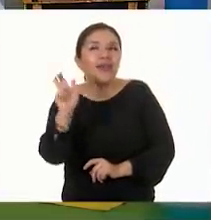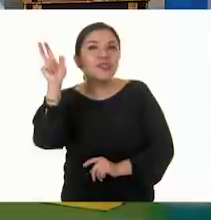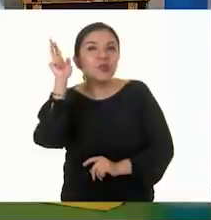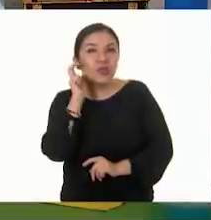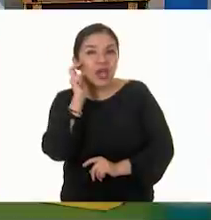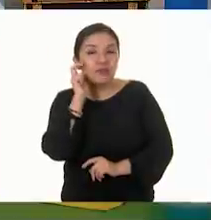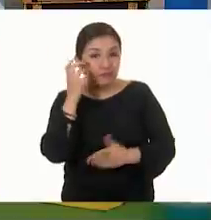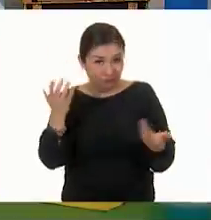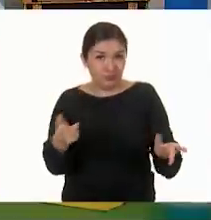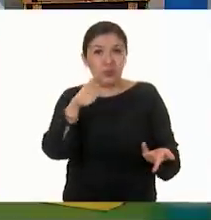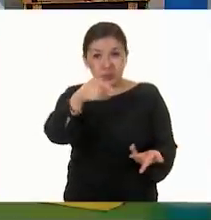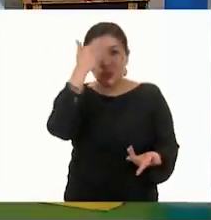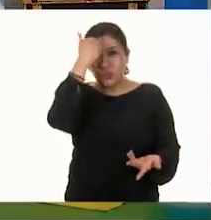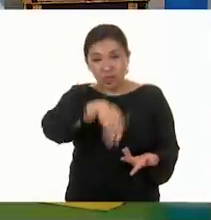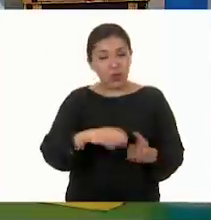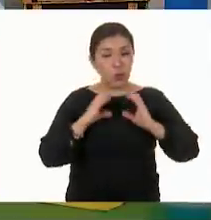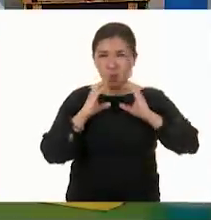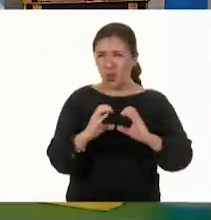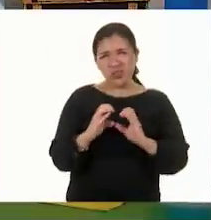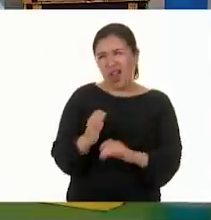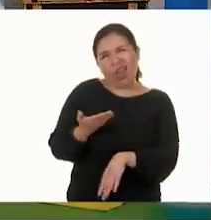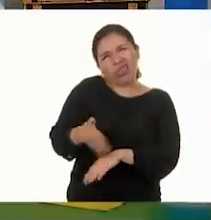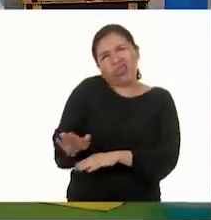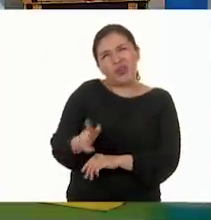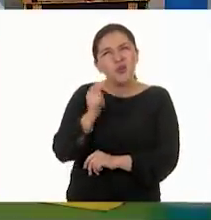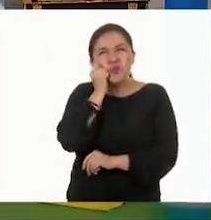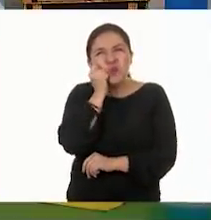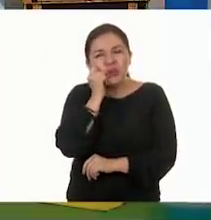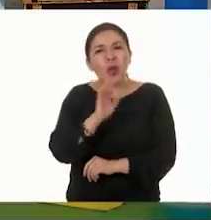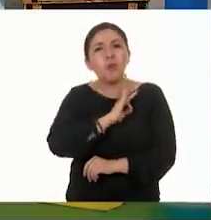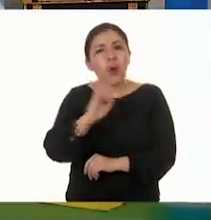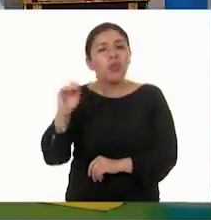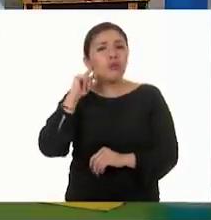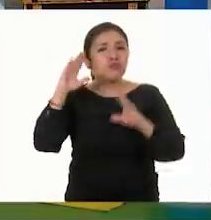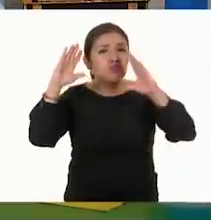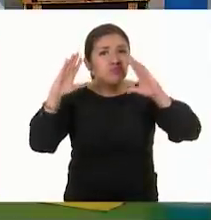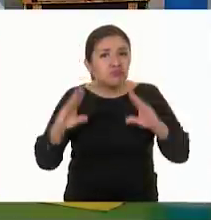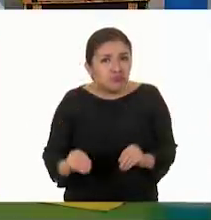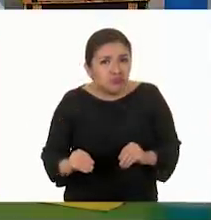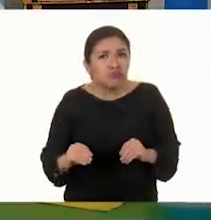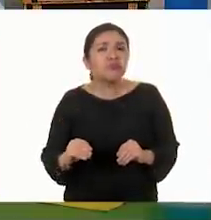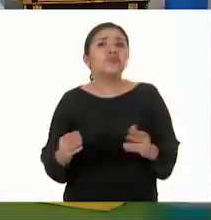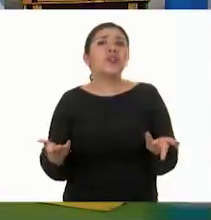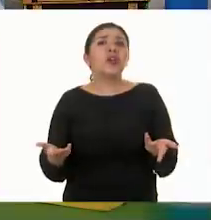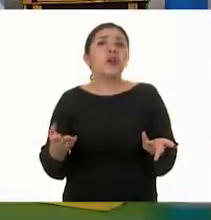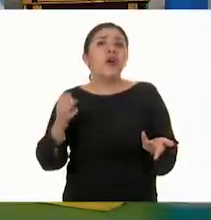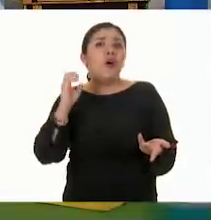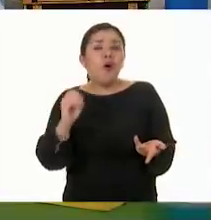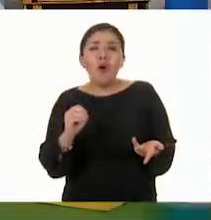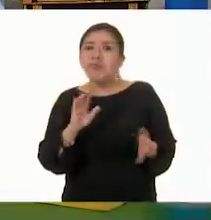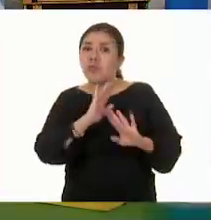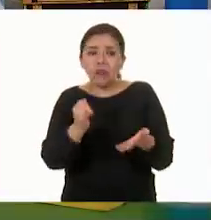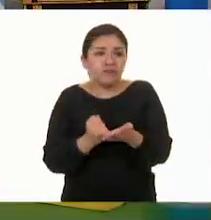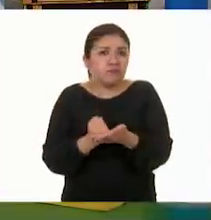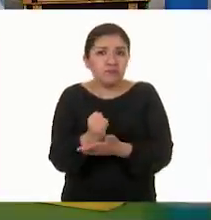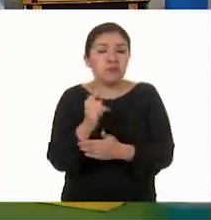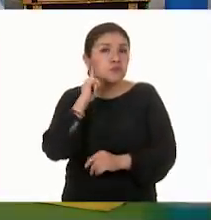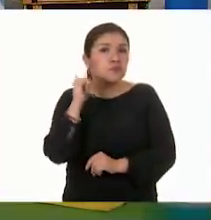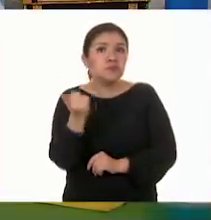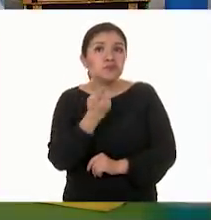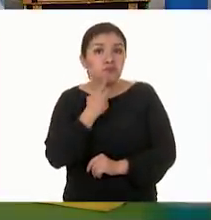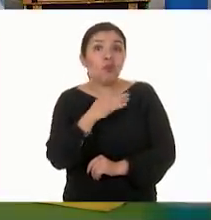si bien lo sabemos y no lo cuidamos, podemos tener una pérdida parcial de auditiva o hasta una pérdida auditiva